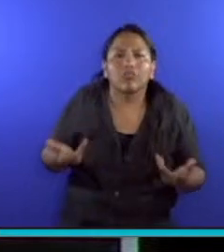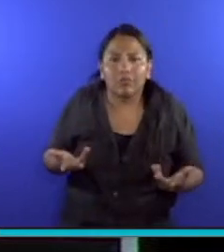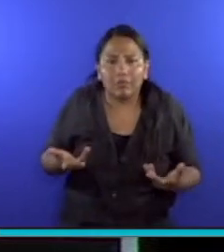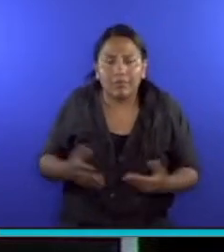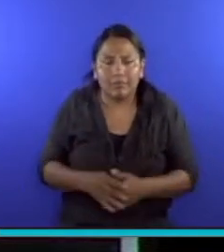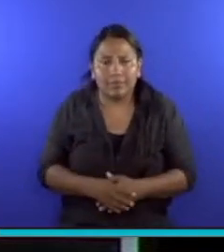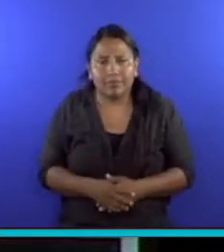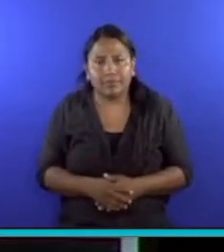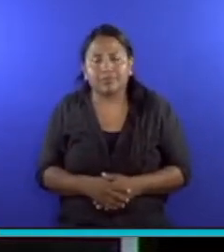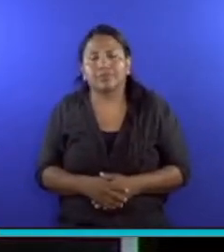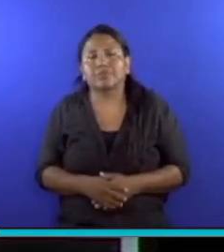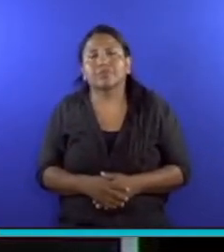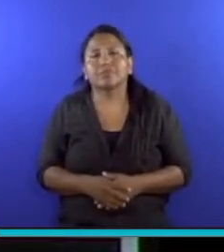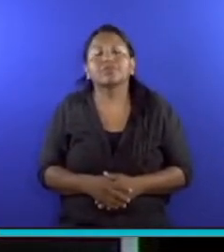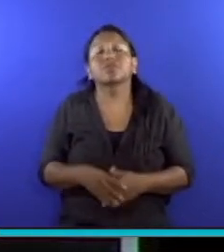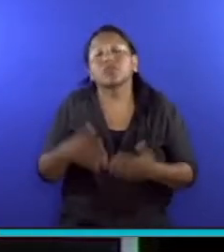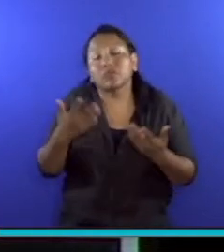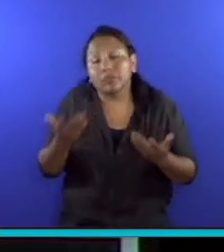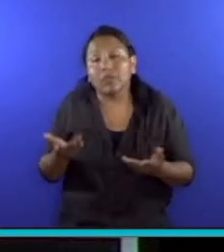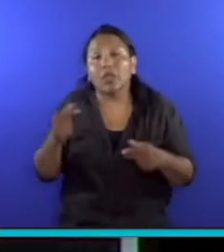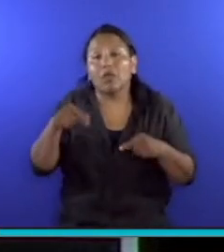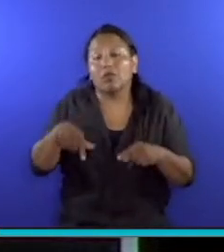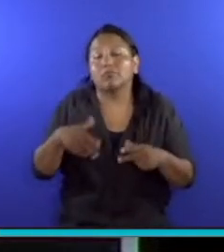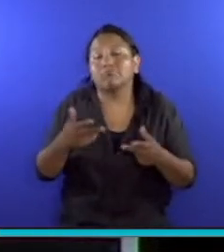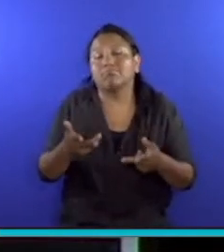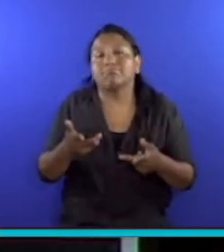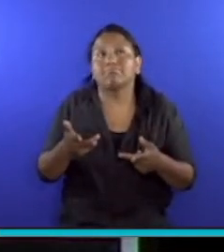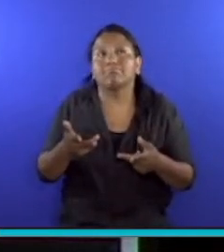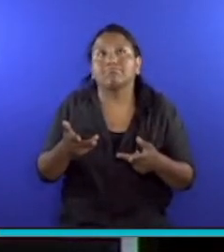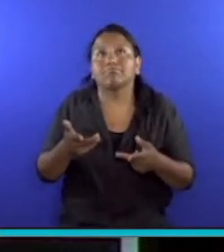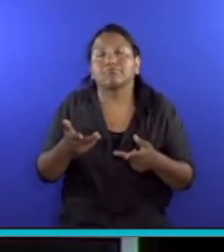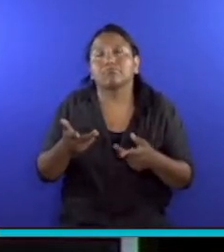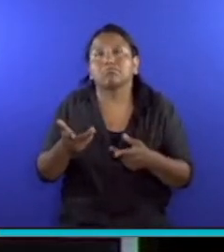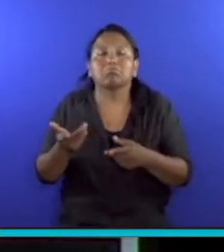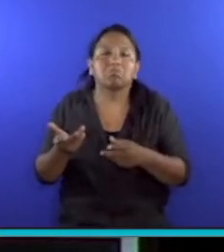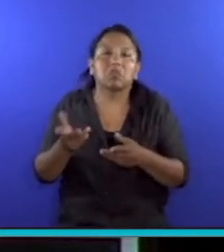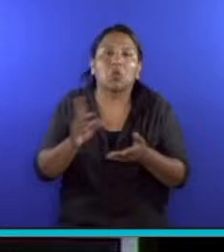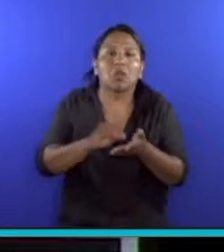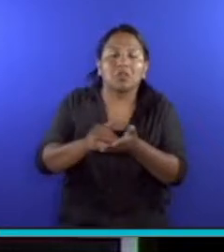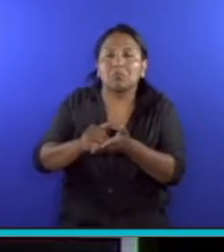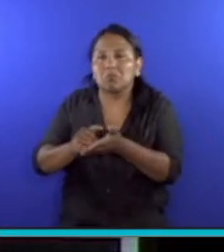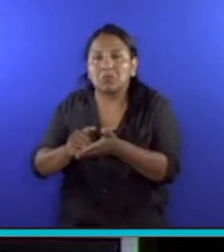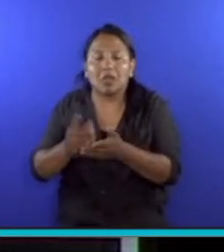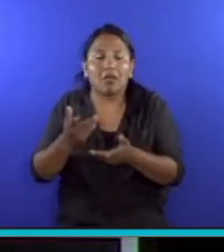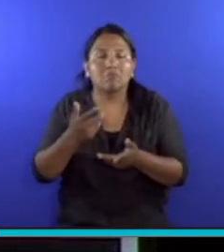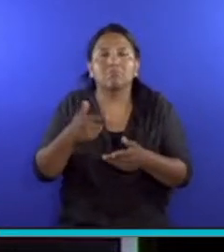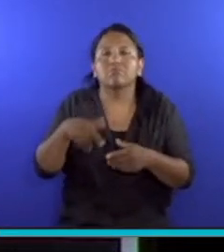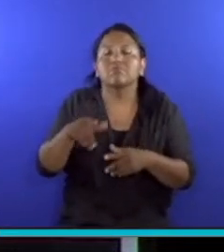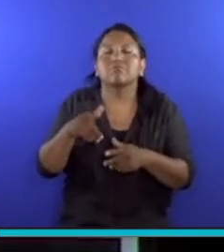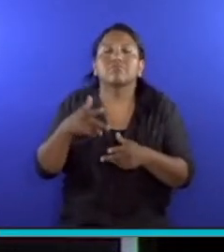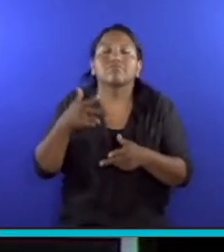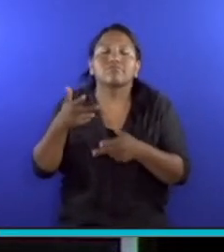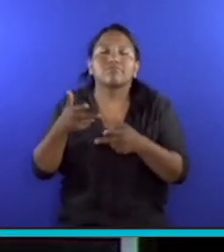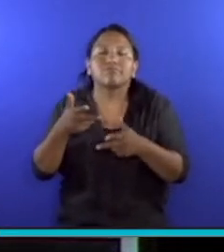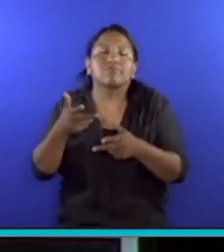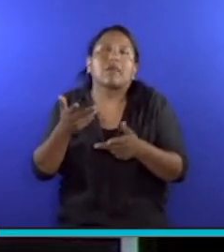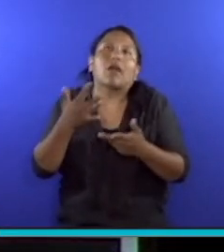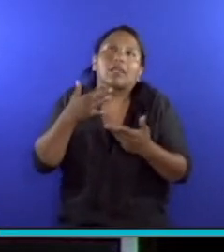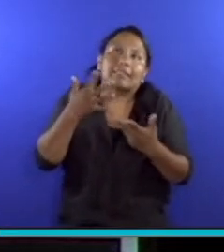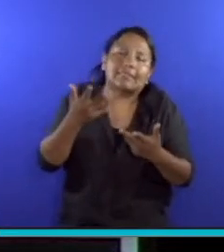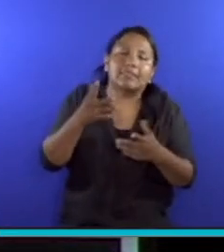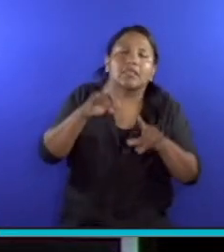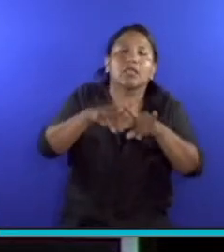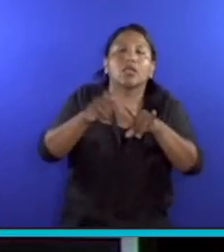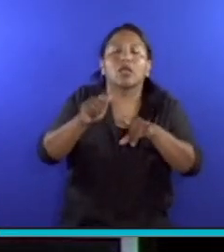que hoy lo mencionaron varios diputados propinantes, resuenan las palabras de Rodolfo Walsh